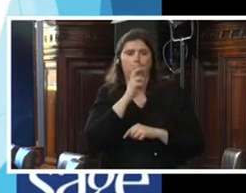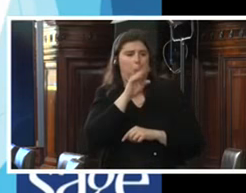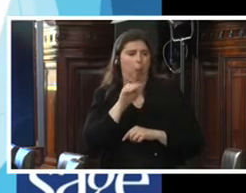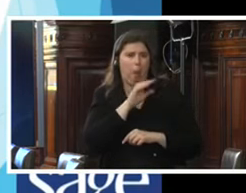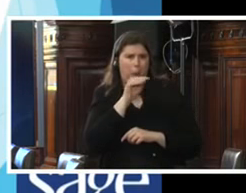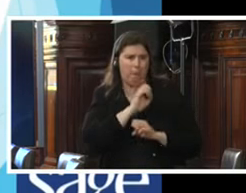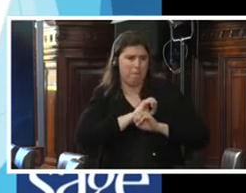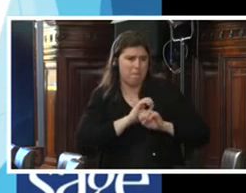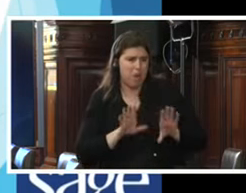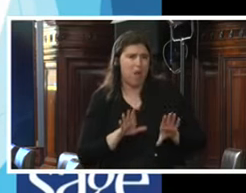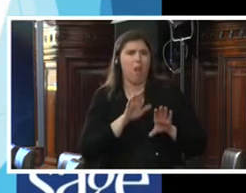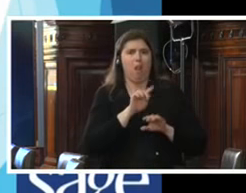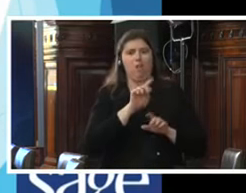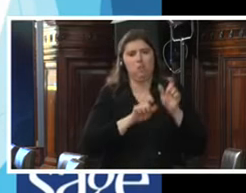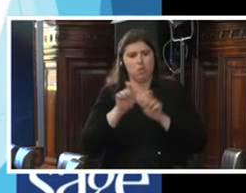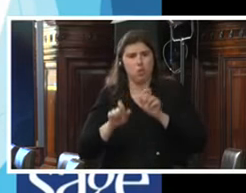y